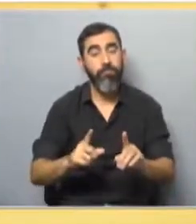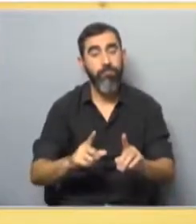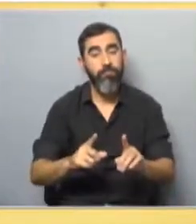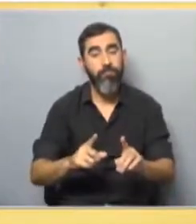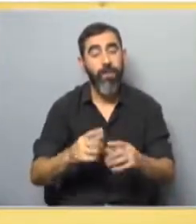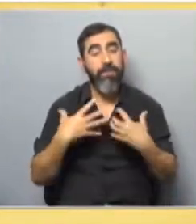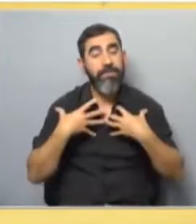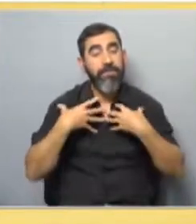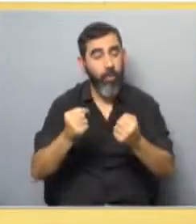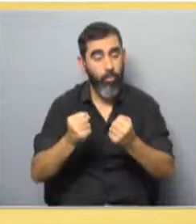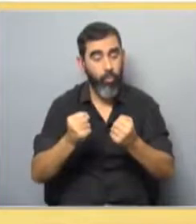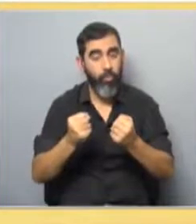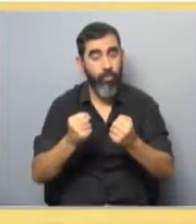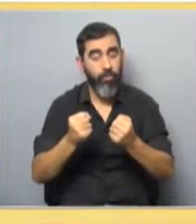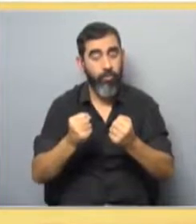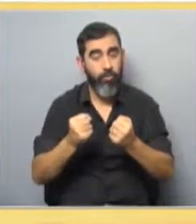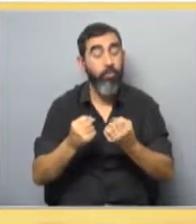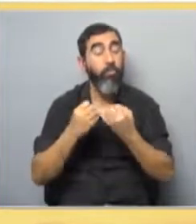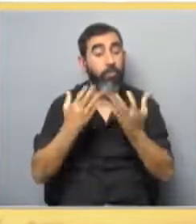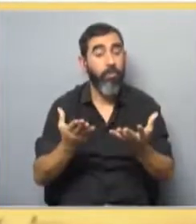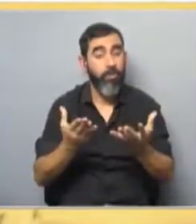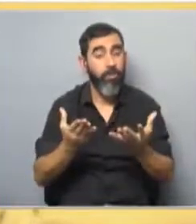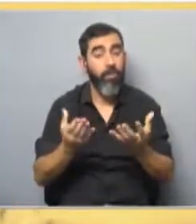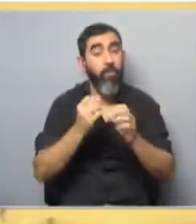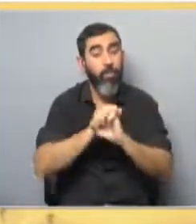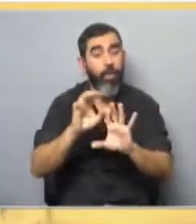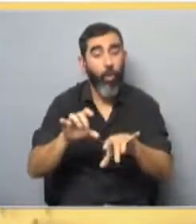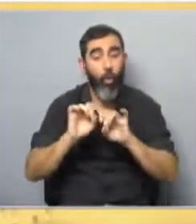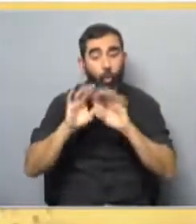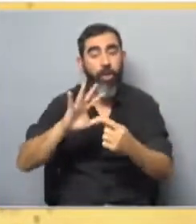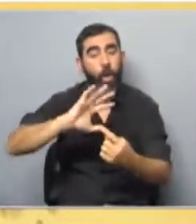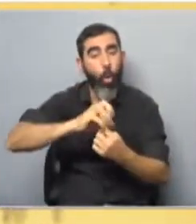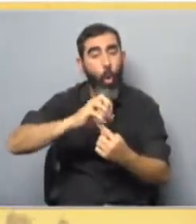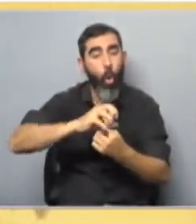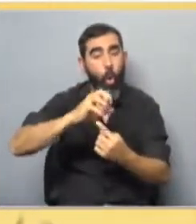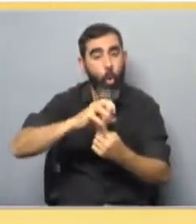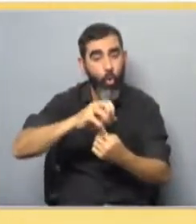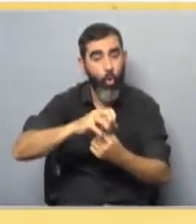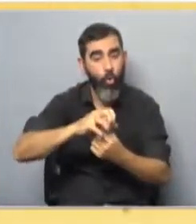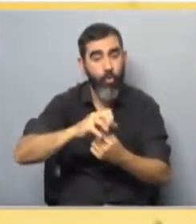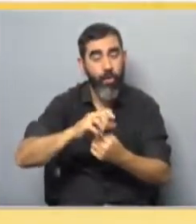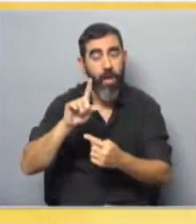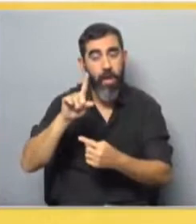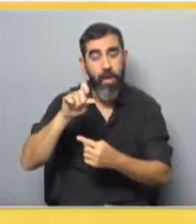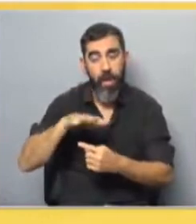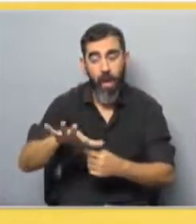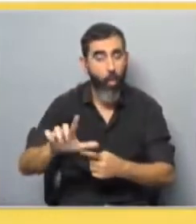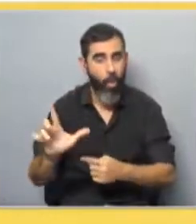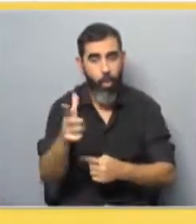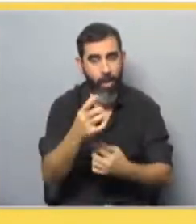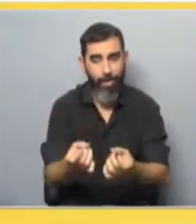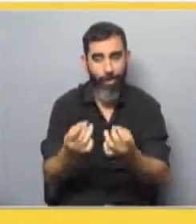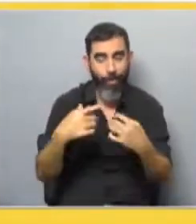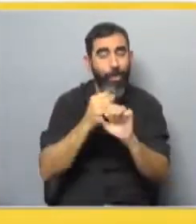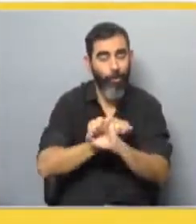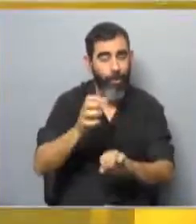en la salud de esas poblaciones, debido a que es capaz de transmitir un hongo, los cuales los anfibios nativos no lo tienen.